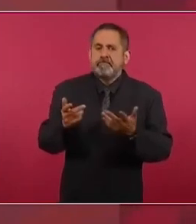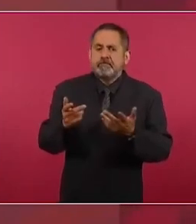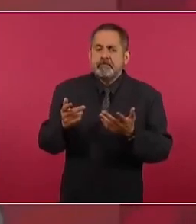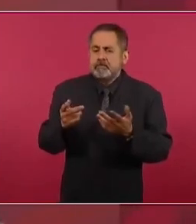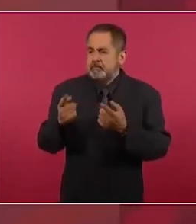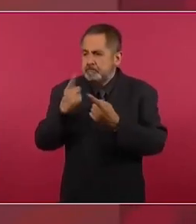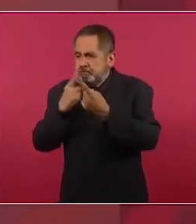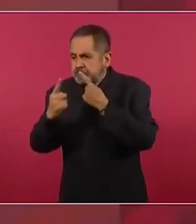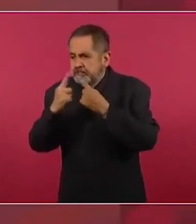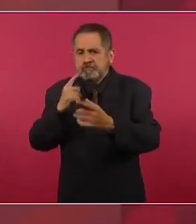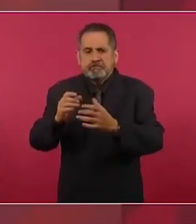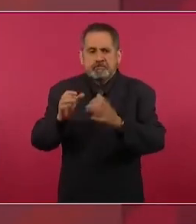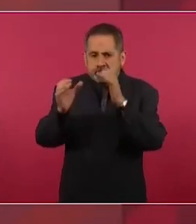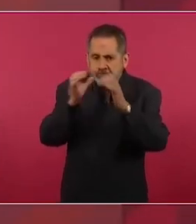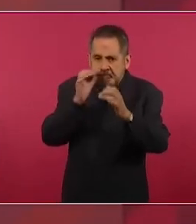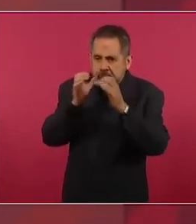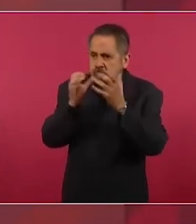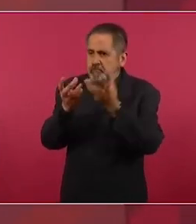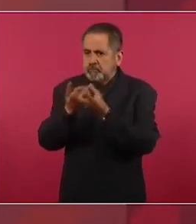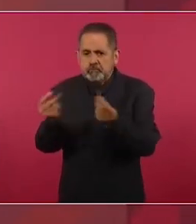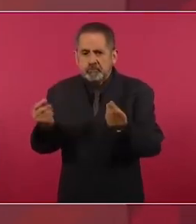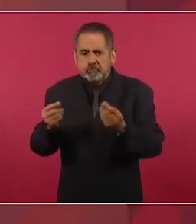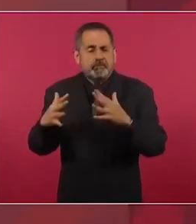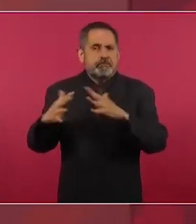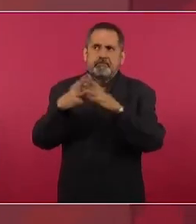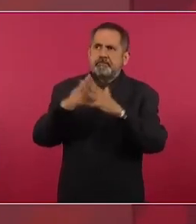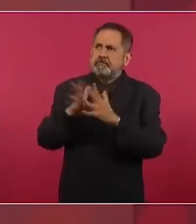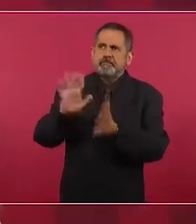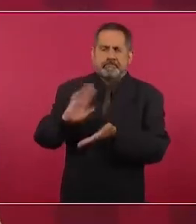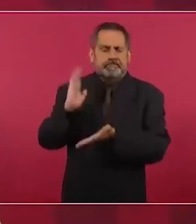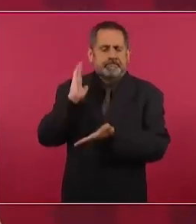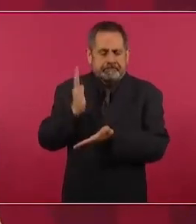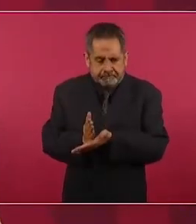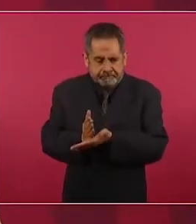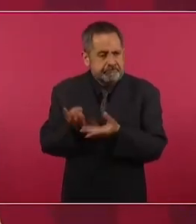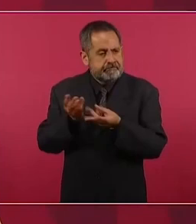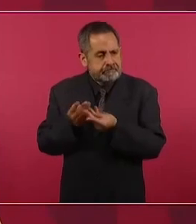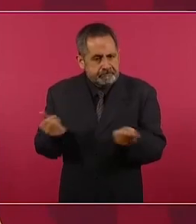buscar el diálogo, parar la guerra.